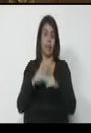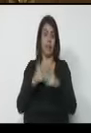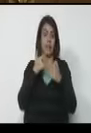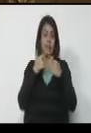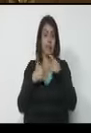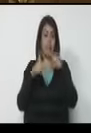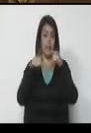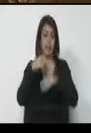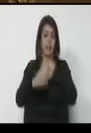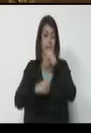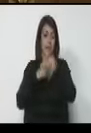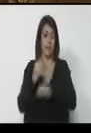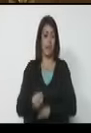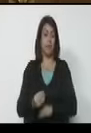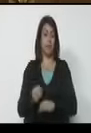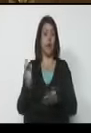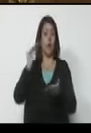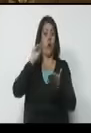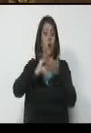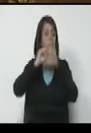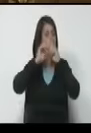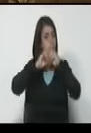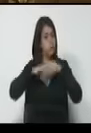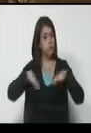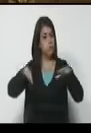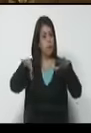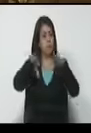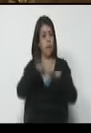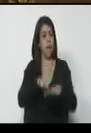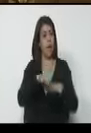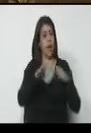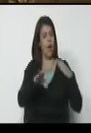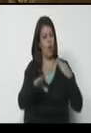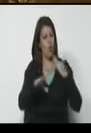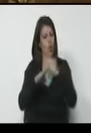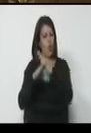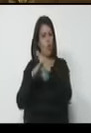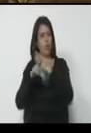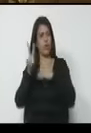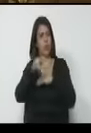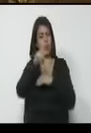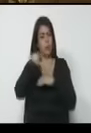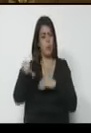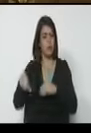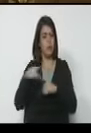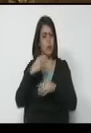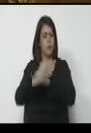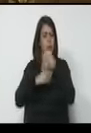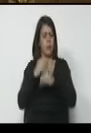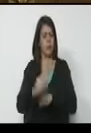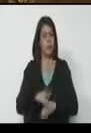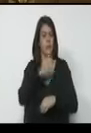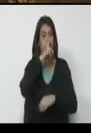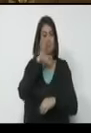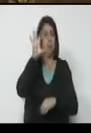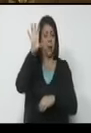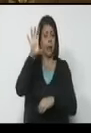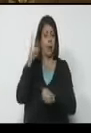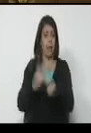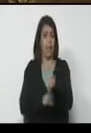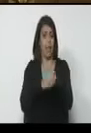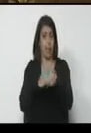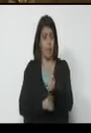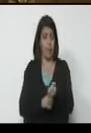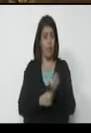que saltó y detonó la xenofobia, el racismo, el chauvinismo criminal de países